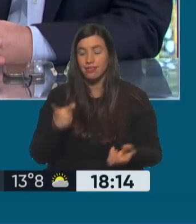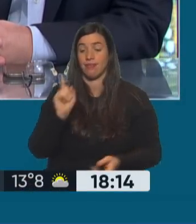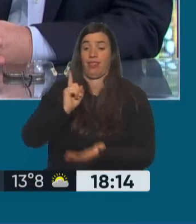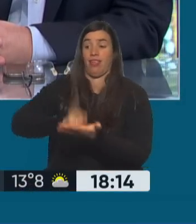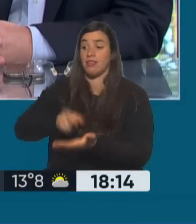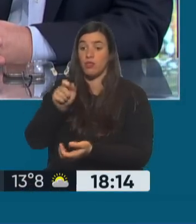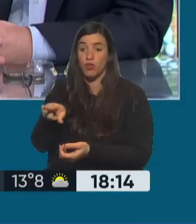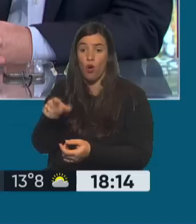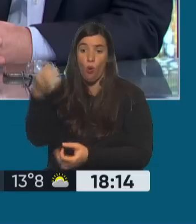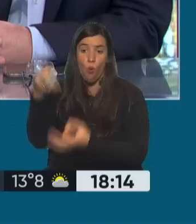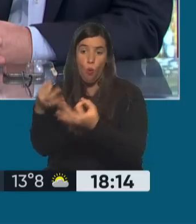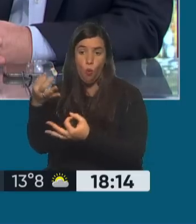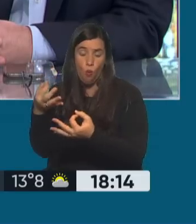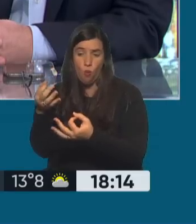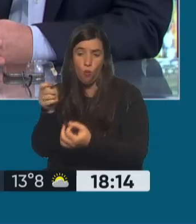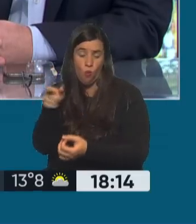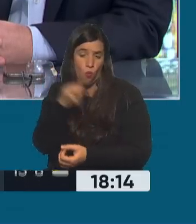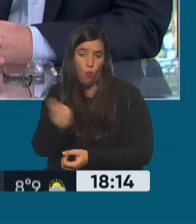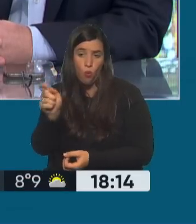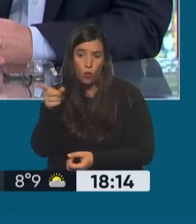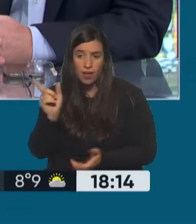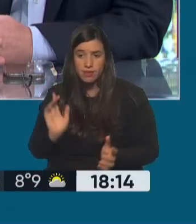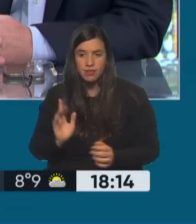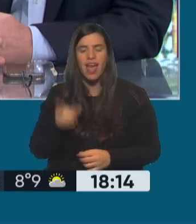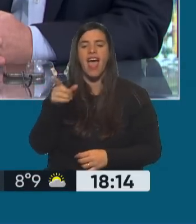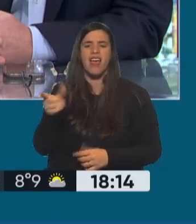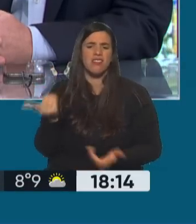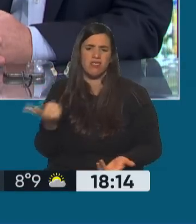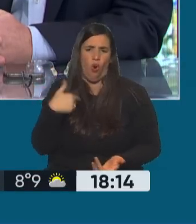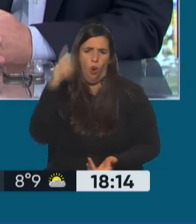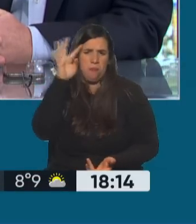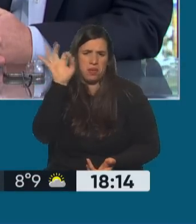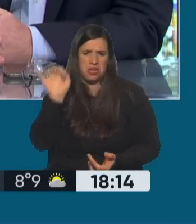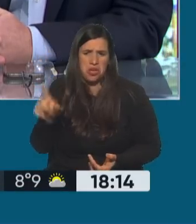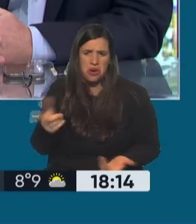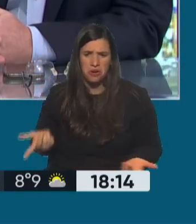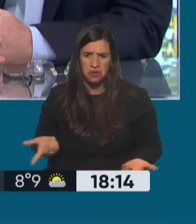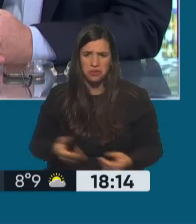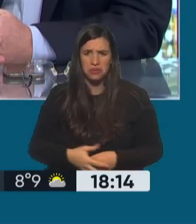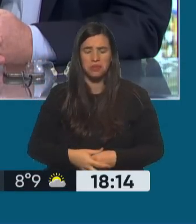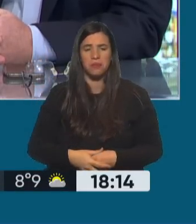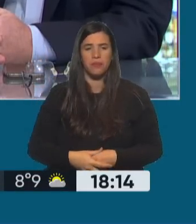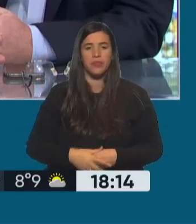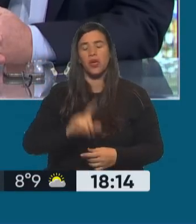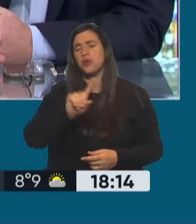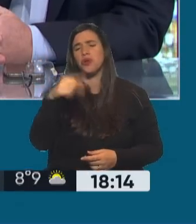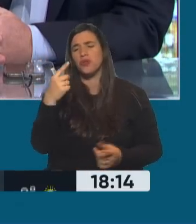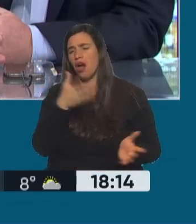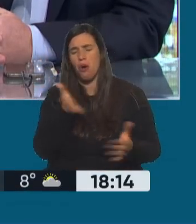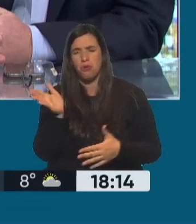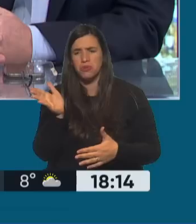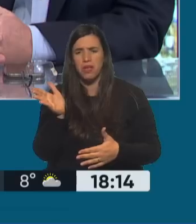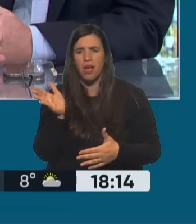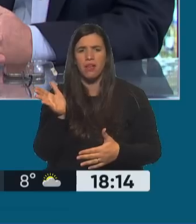ese es un juicio de valor, Tal cual. no es un criterio indiscutible. Y por otra parte, ¿la emisión